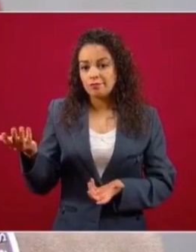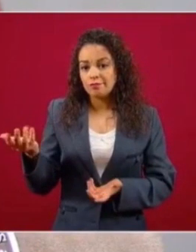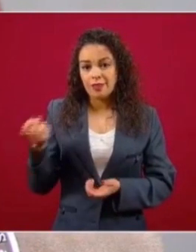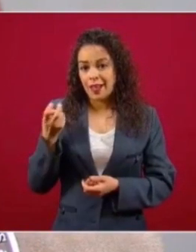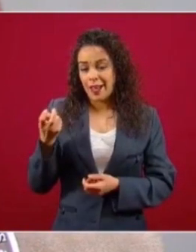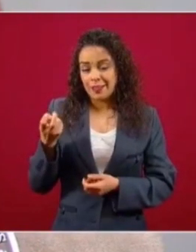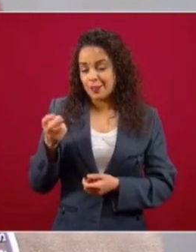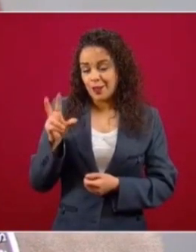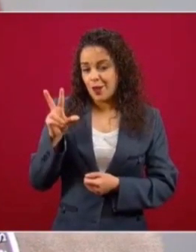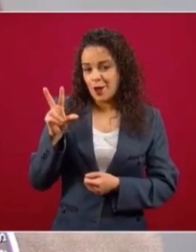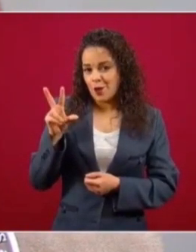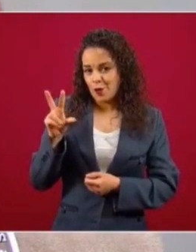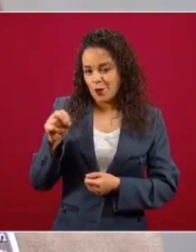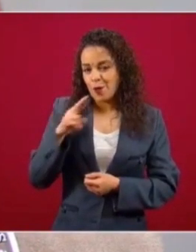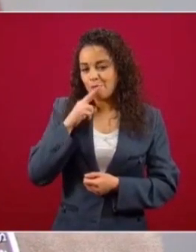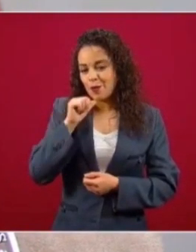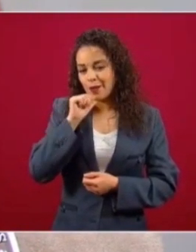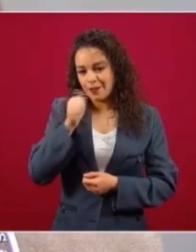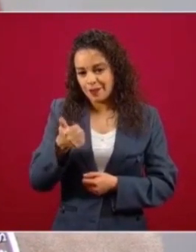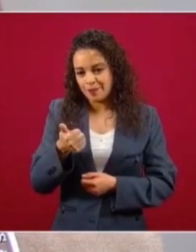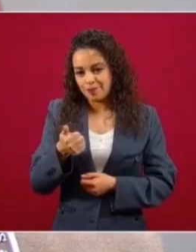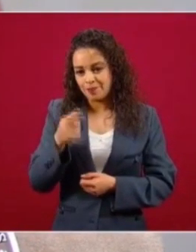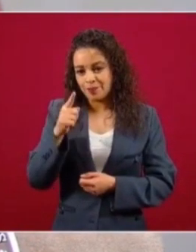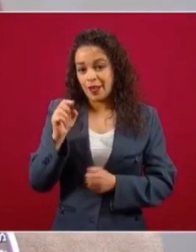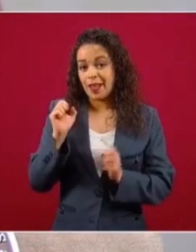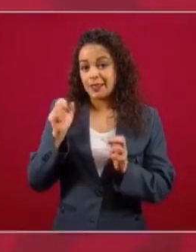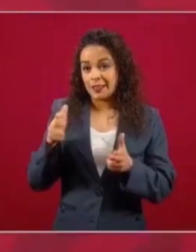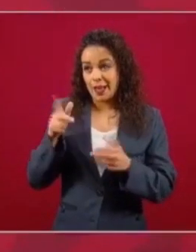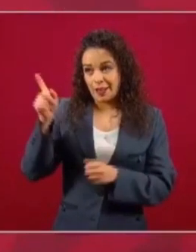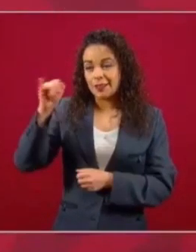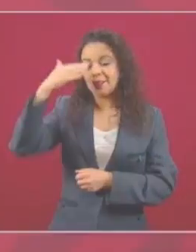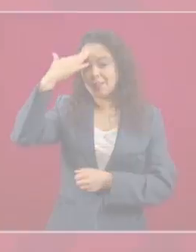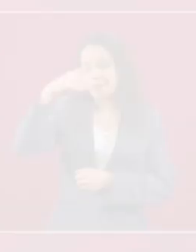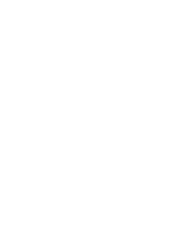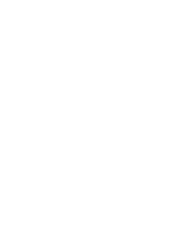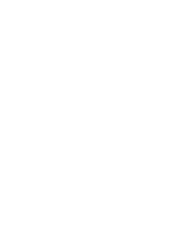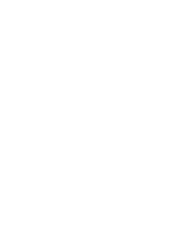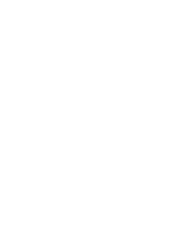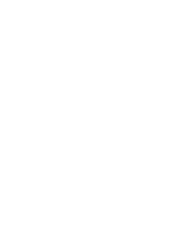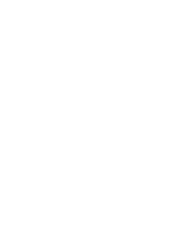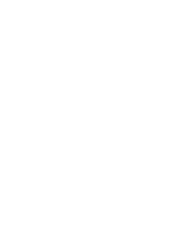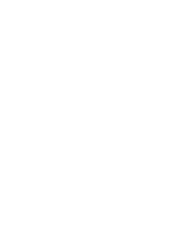no los de chiapas y saben qué cosa es el pollo